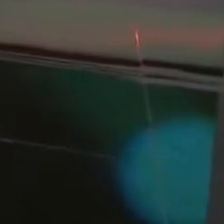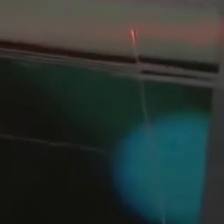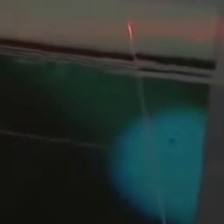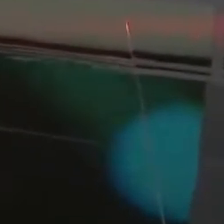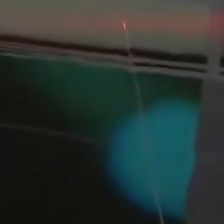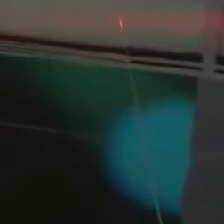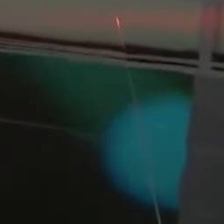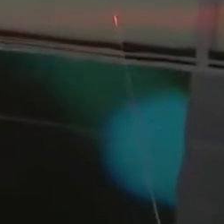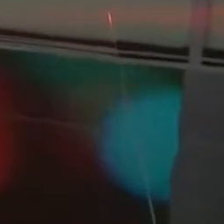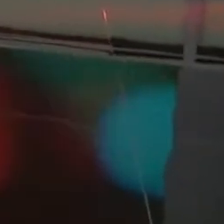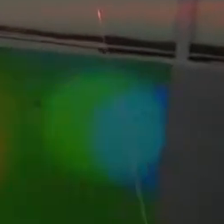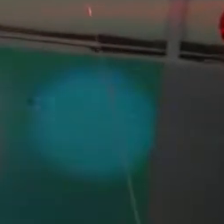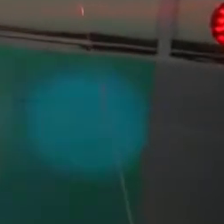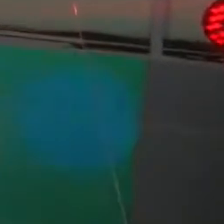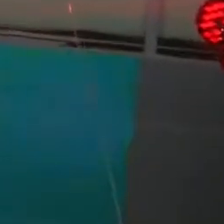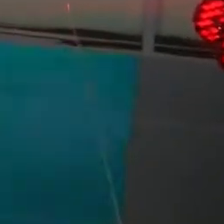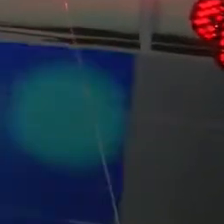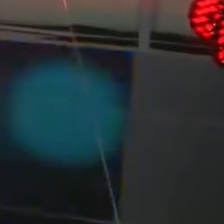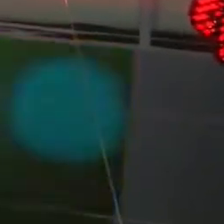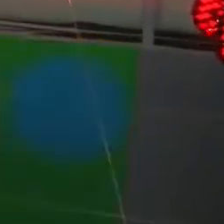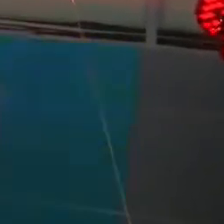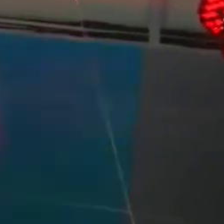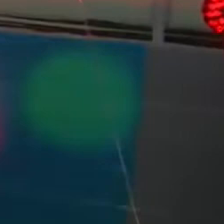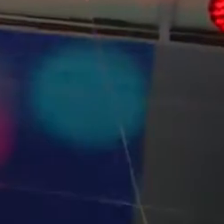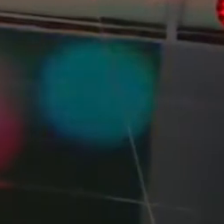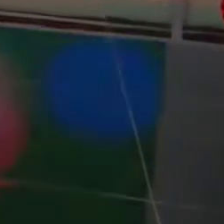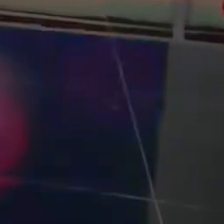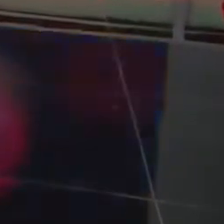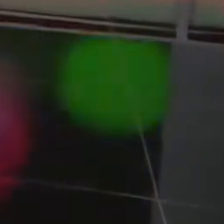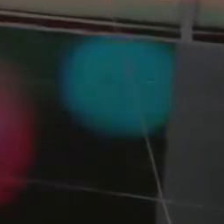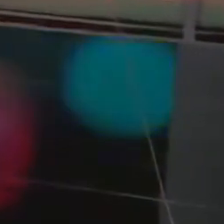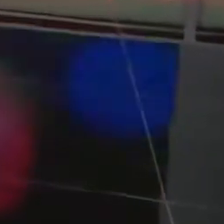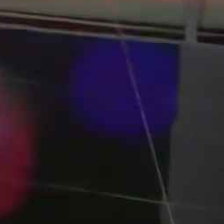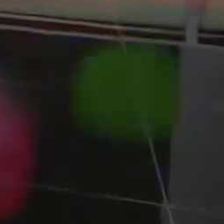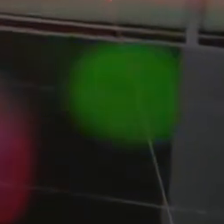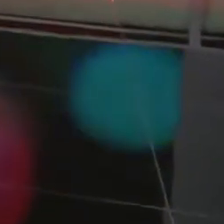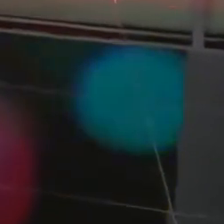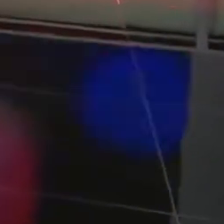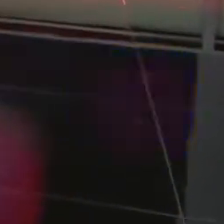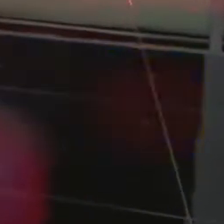piedras blancas sentirá el latido por ser.